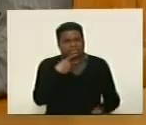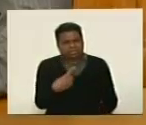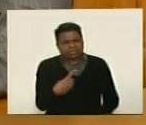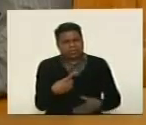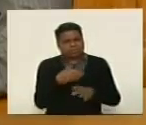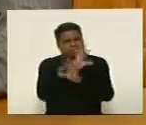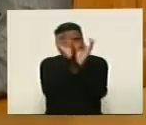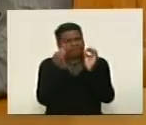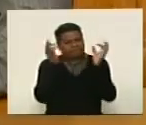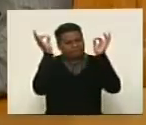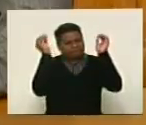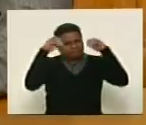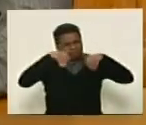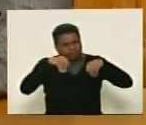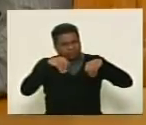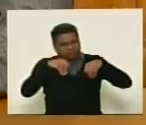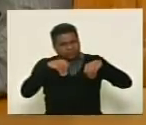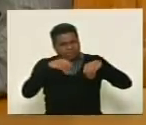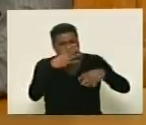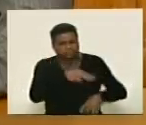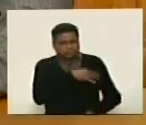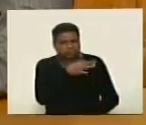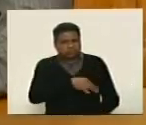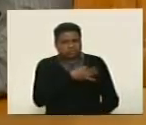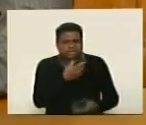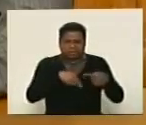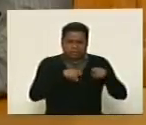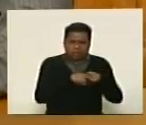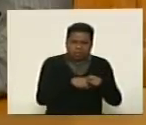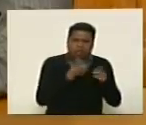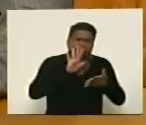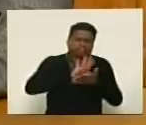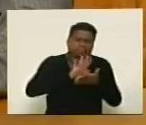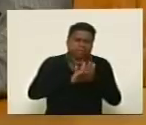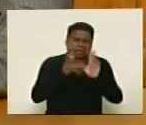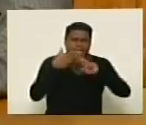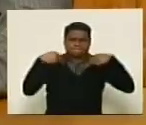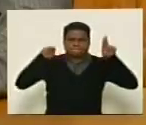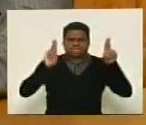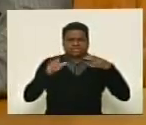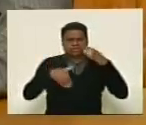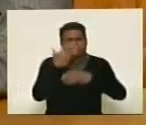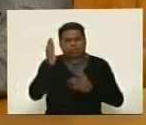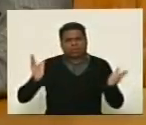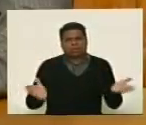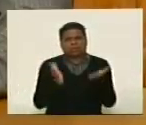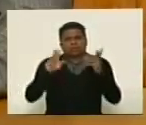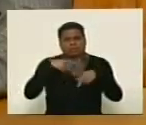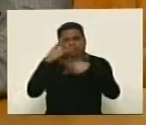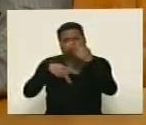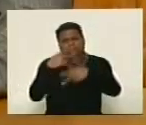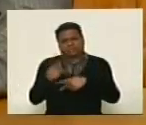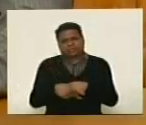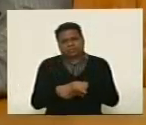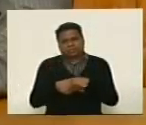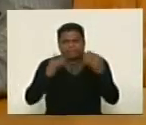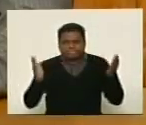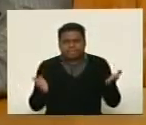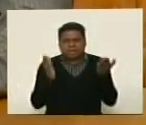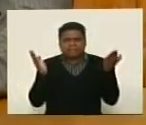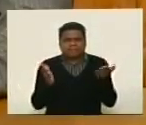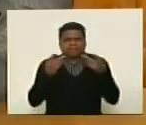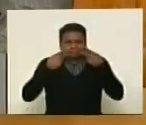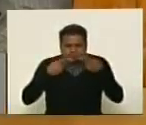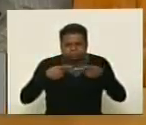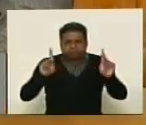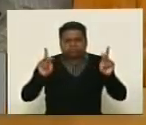mantener la cohesión social, la estabilidad política, el impulso del modelo económico productivo y fomentar la recuperación